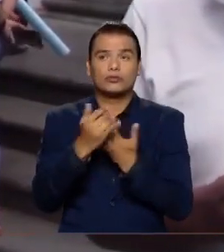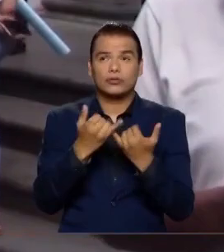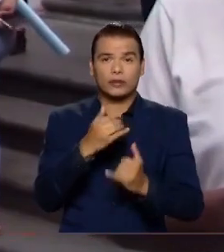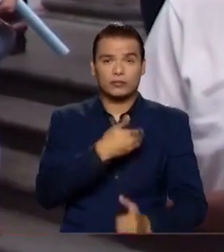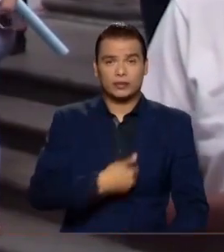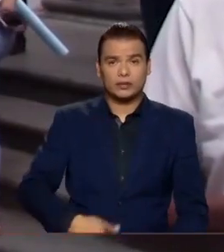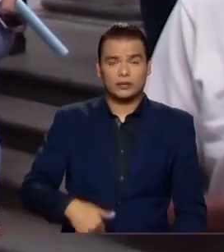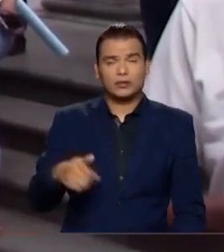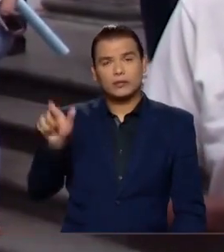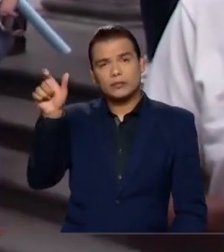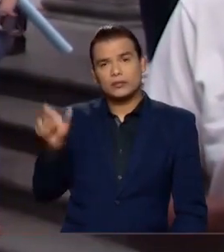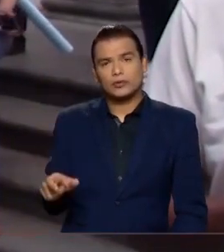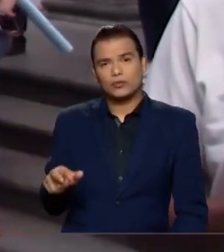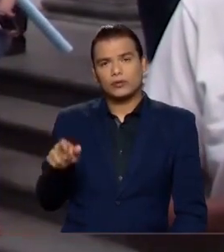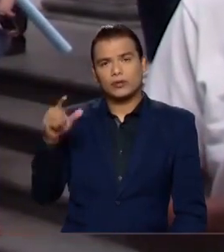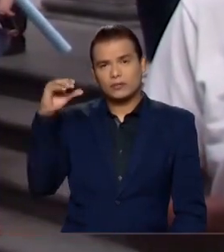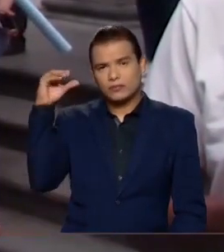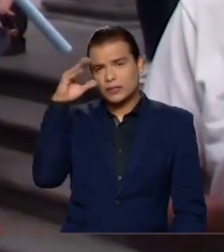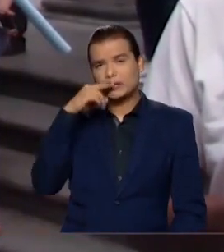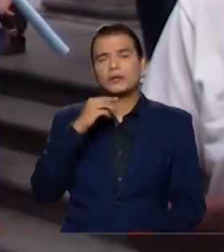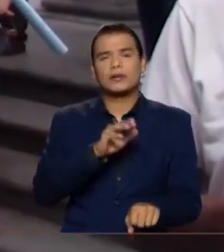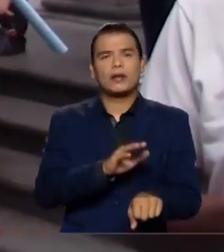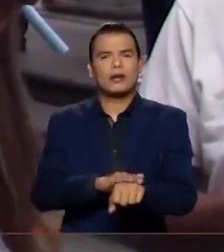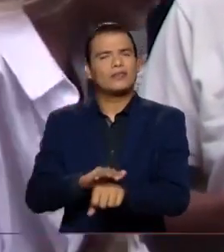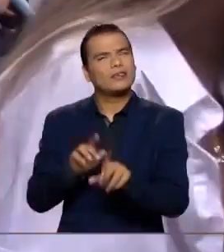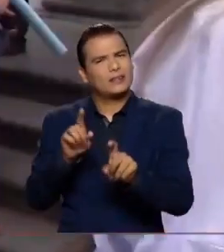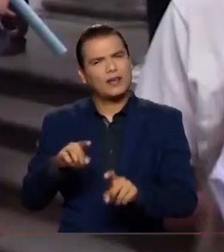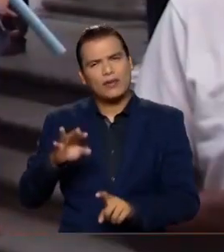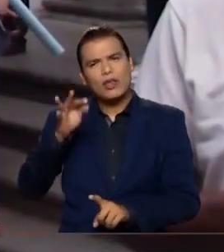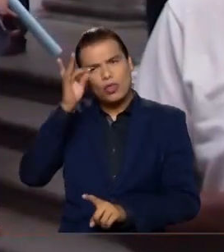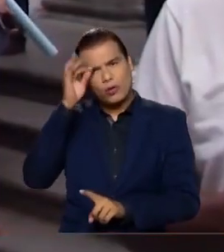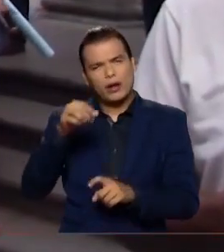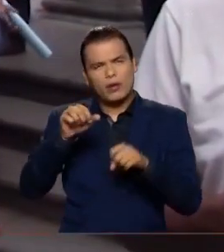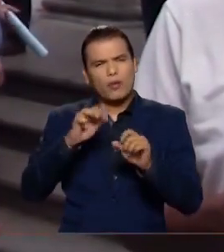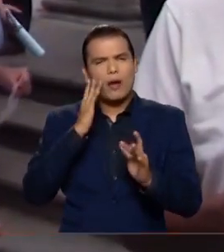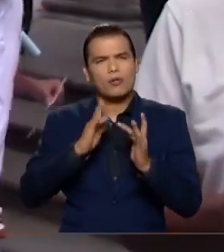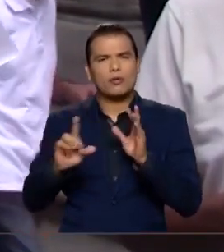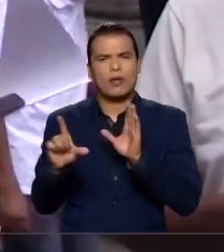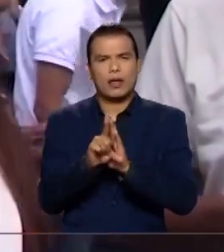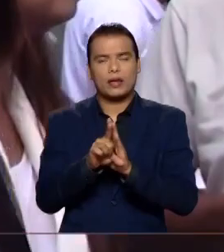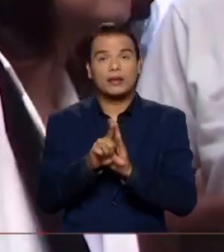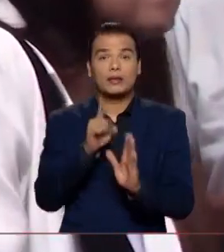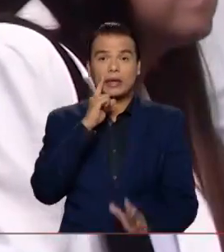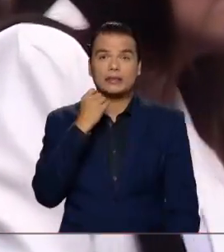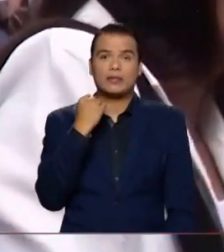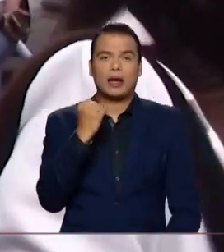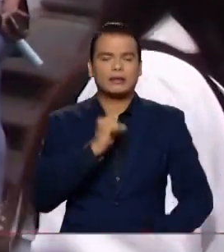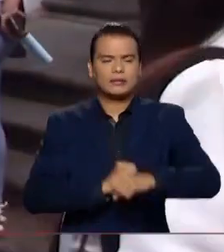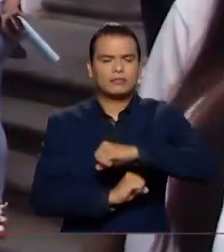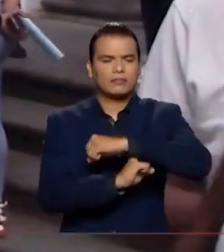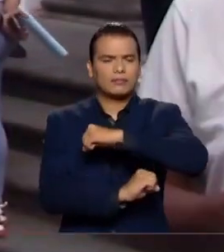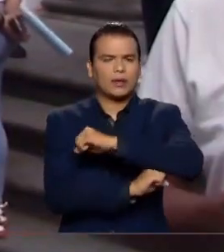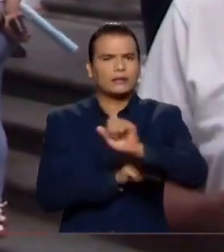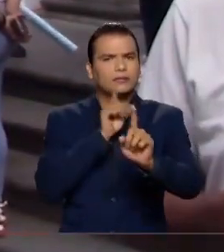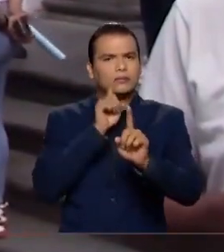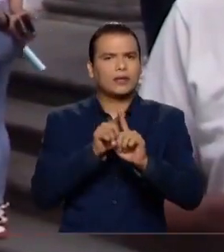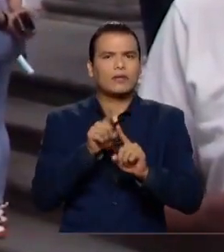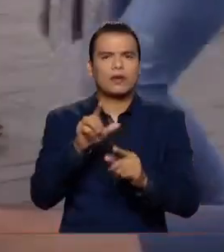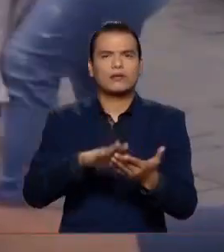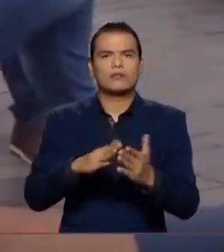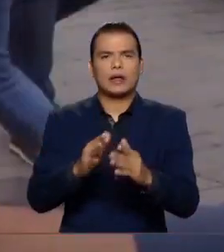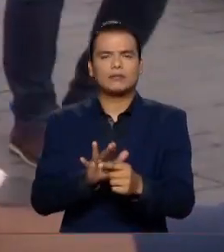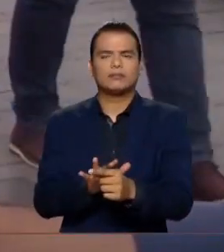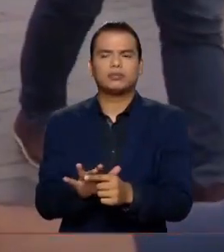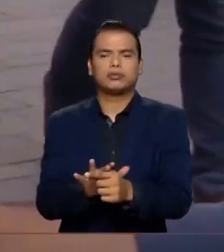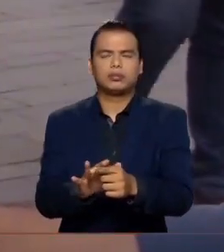hacia la legalización de la droga, es el inicio para consolidar la paz, especialmente en departamentos como el Cauca.